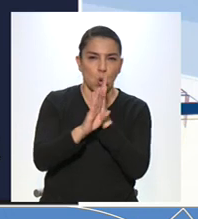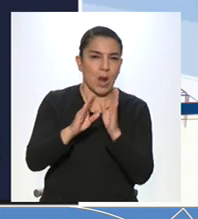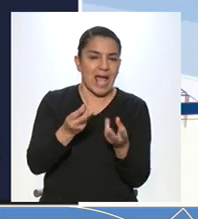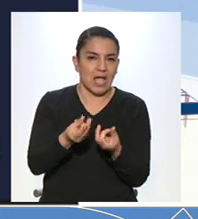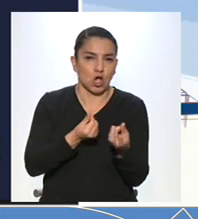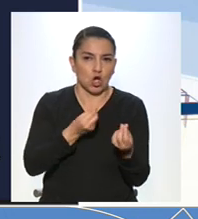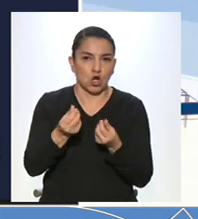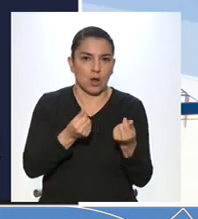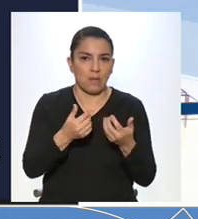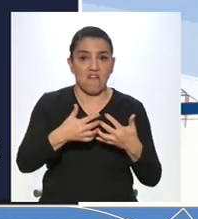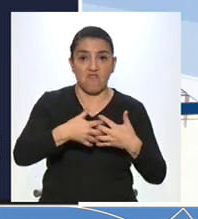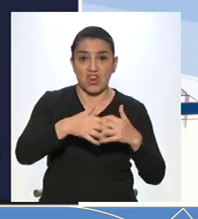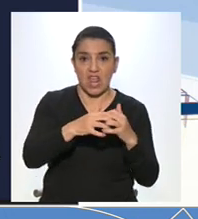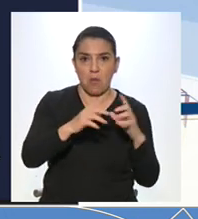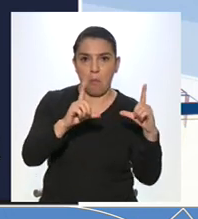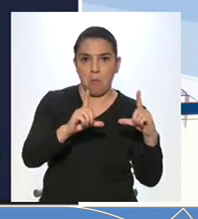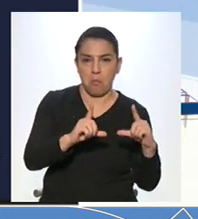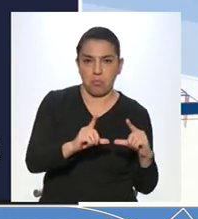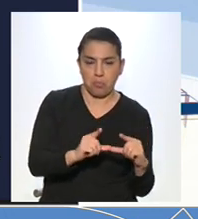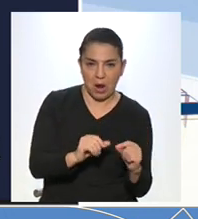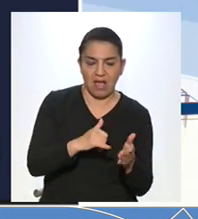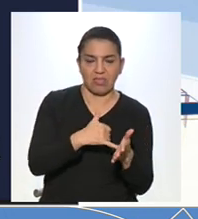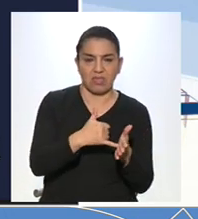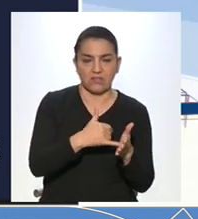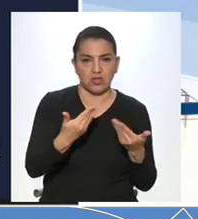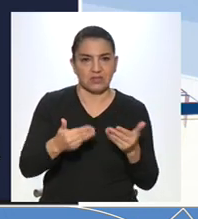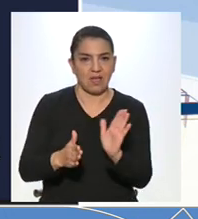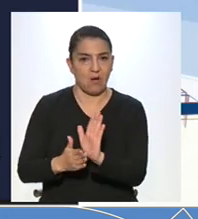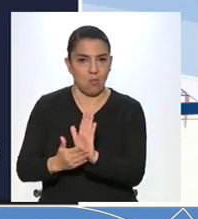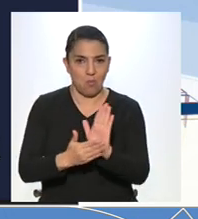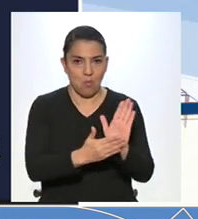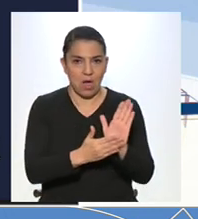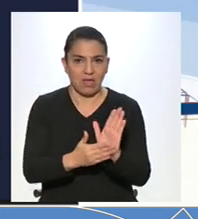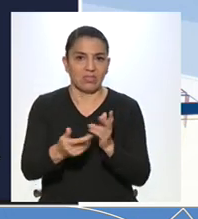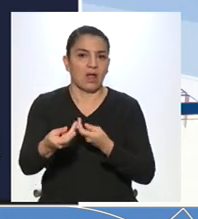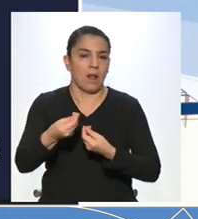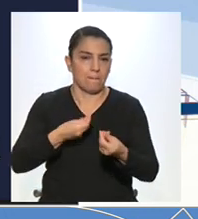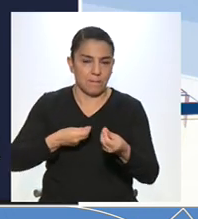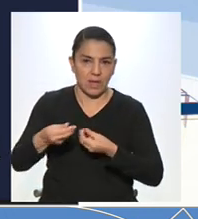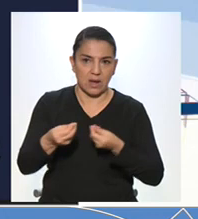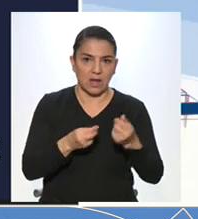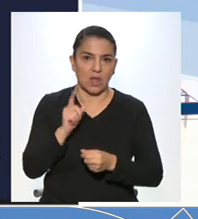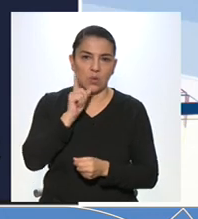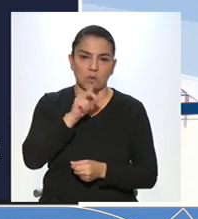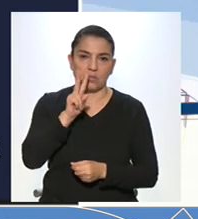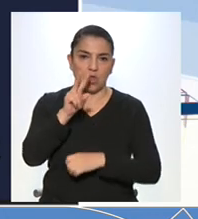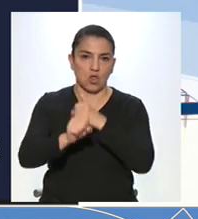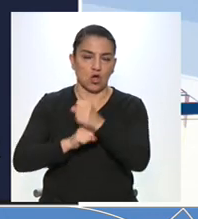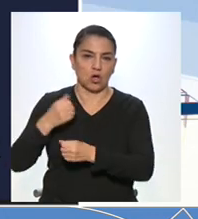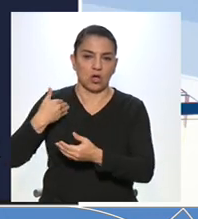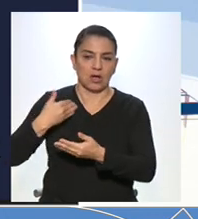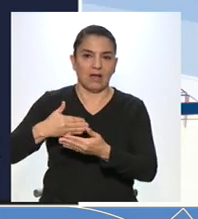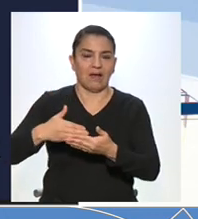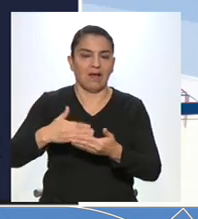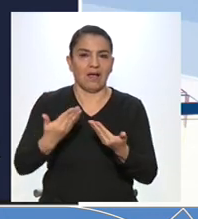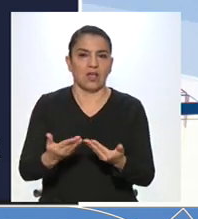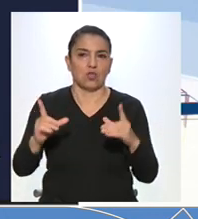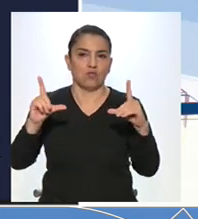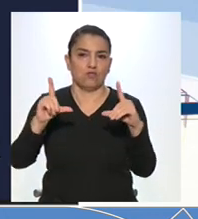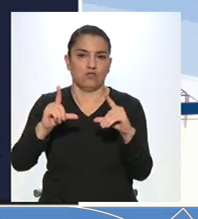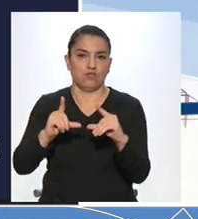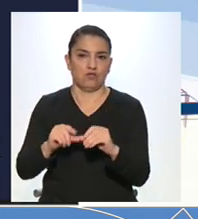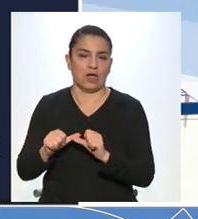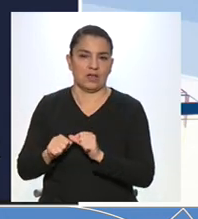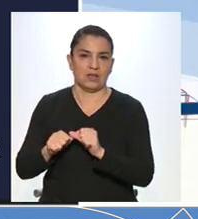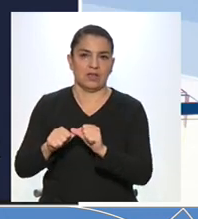fortaleza en su base. Esto ya se manifiesta en los mercados. A lo largo de los últimos 2 años se ha ido produciendo deterioro gradual pero sostenido en los